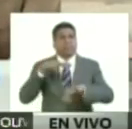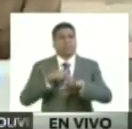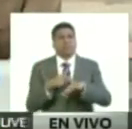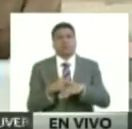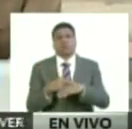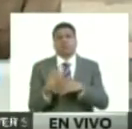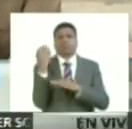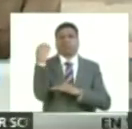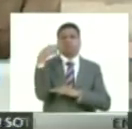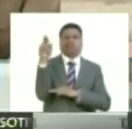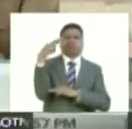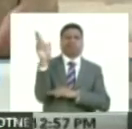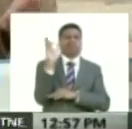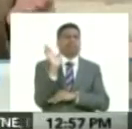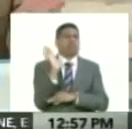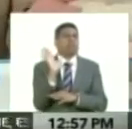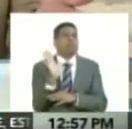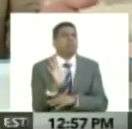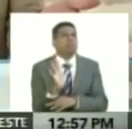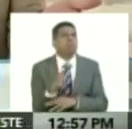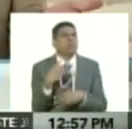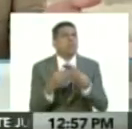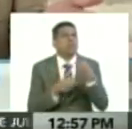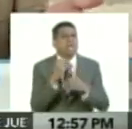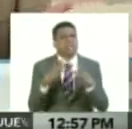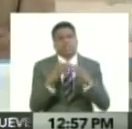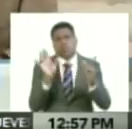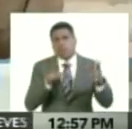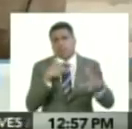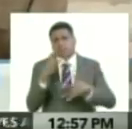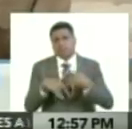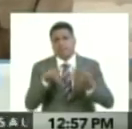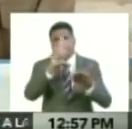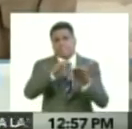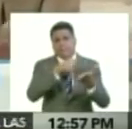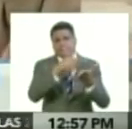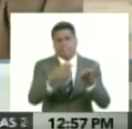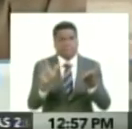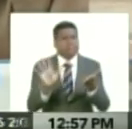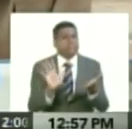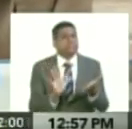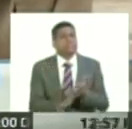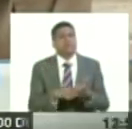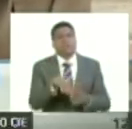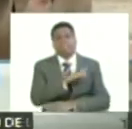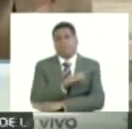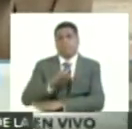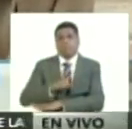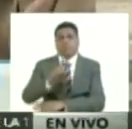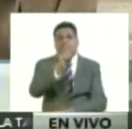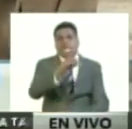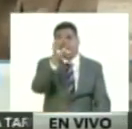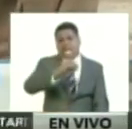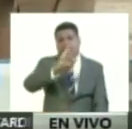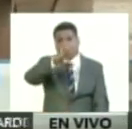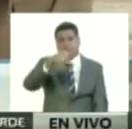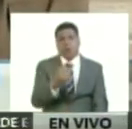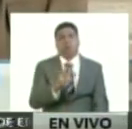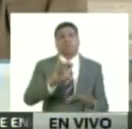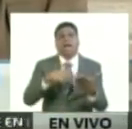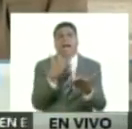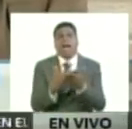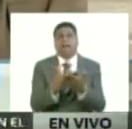desacato, lo que encierra es que todos los actos de la Asamblea Nacional son nulos por orden del Tribunal Supremo de Justicia hasta que no se corrija